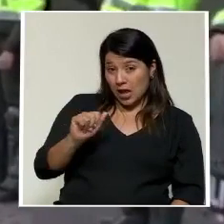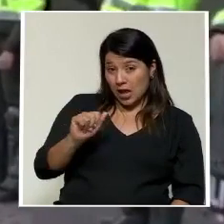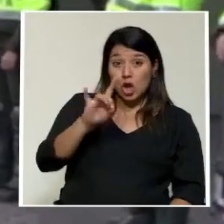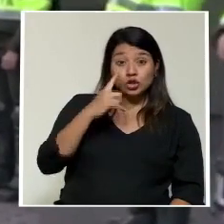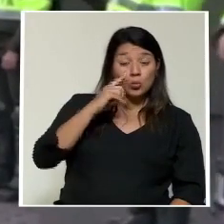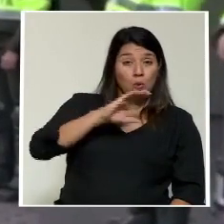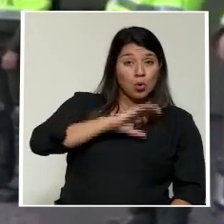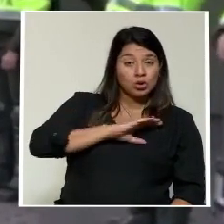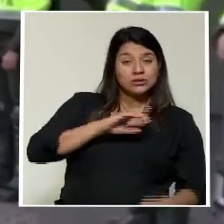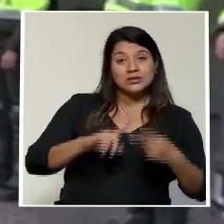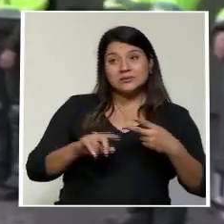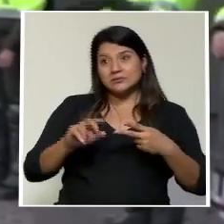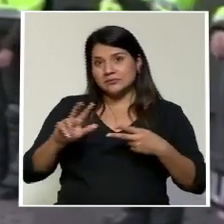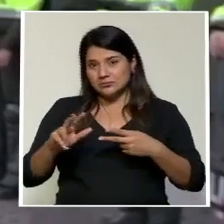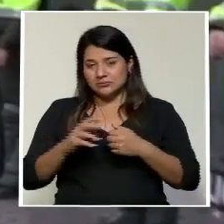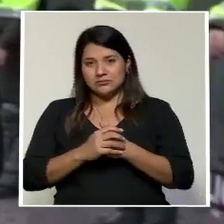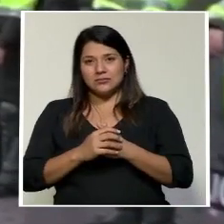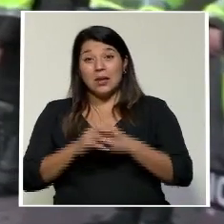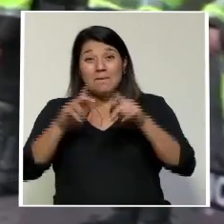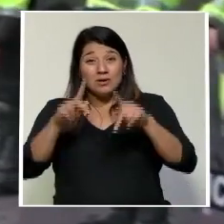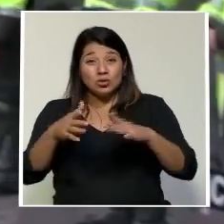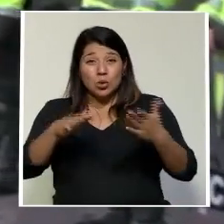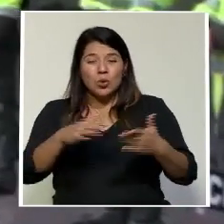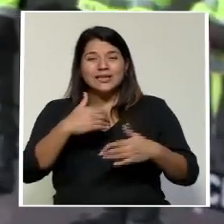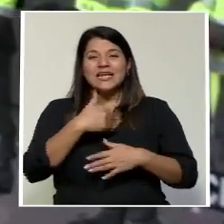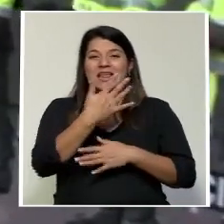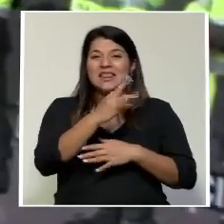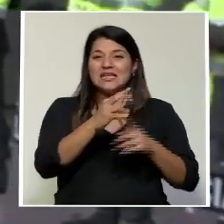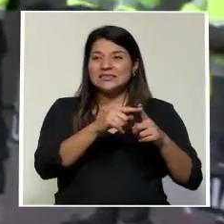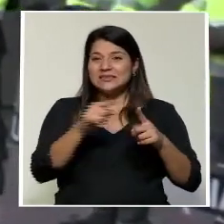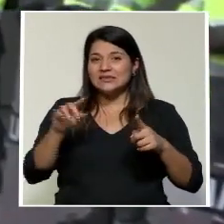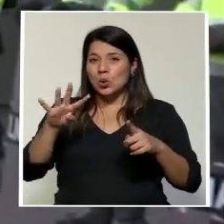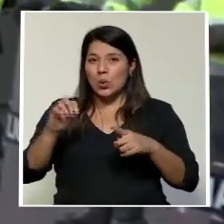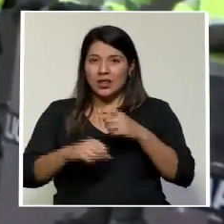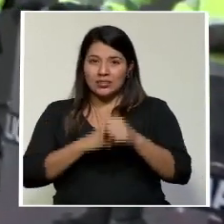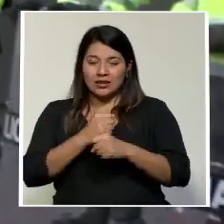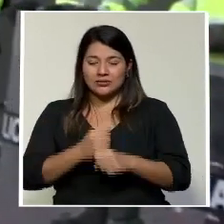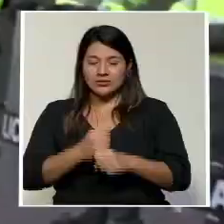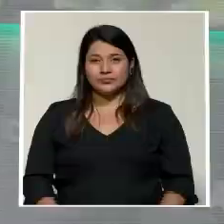3 en Soacha los fallecidos tenían entre 17 y 40 años